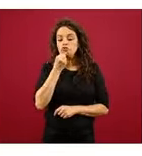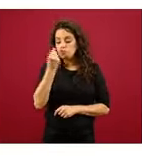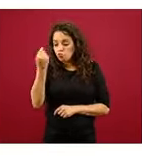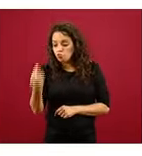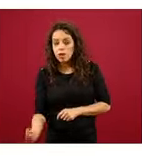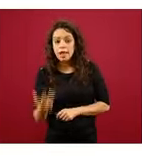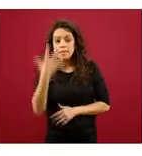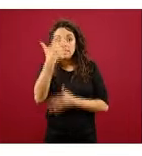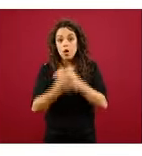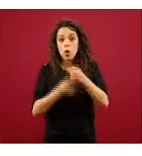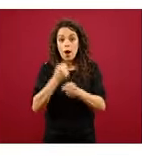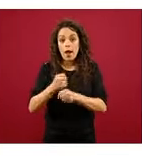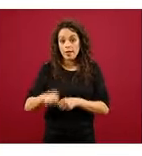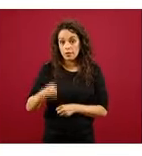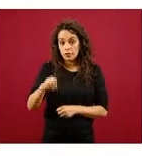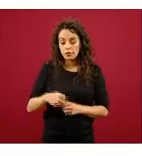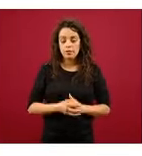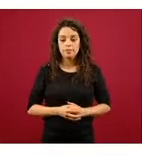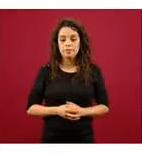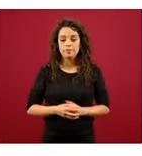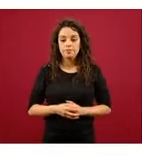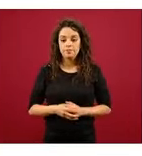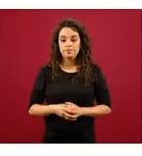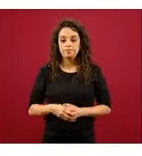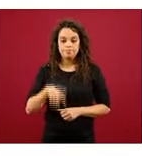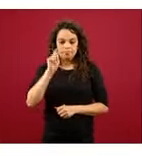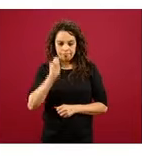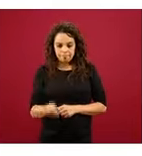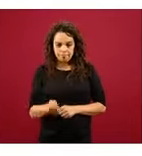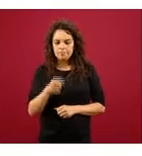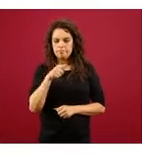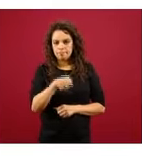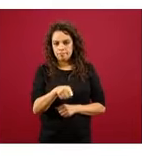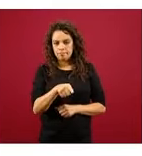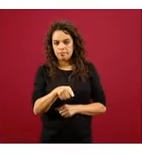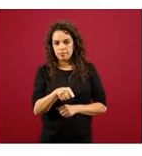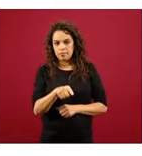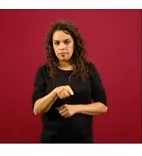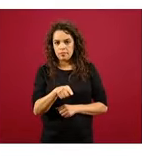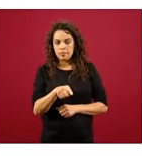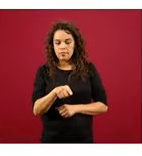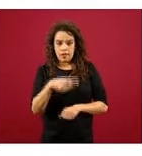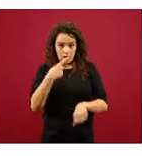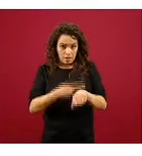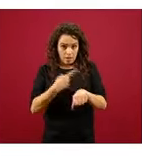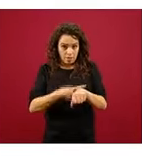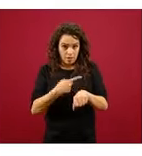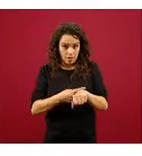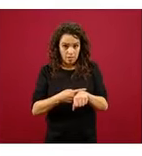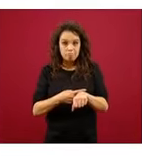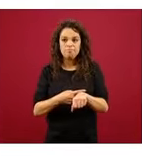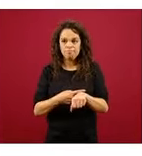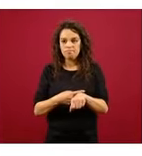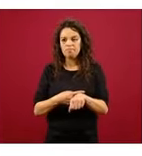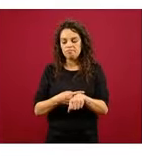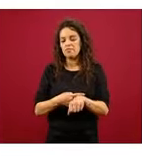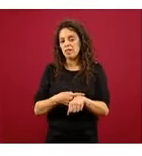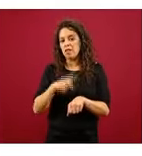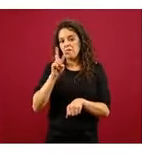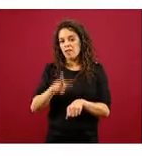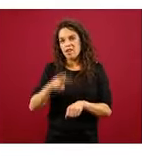hemos revisado que si bien tienen un comportamiento muy particular de la enfermedad, también es importante protegerlos.